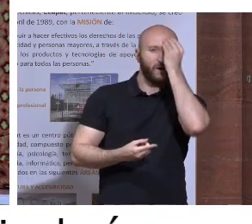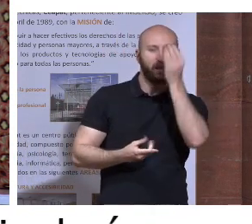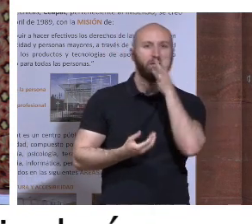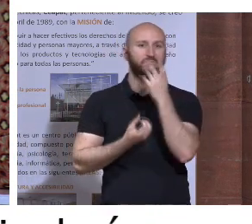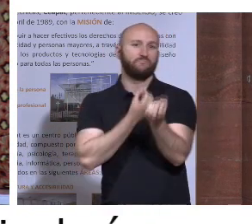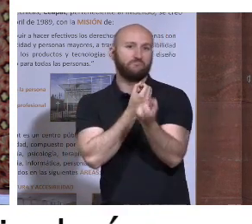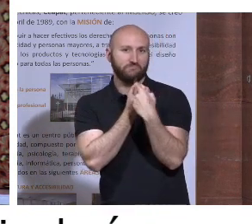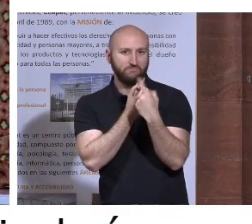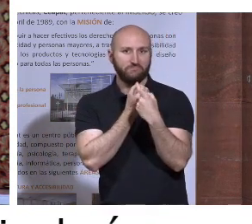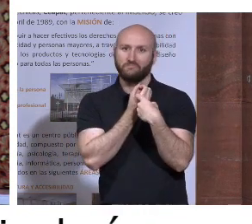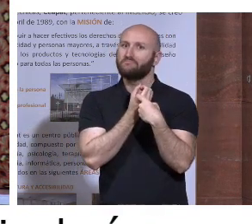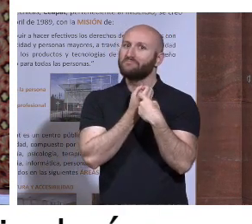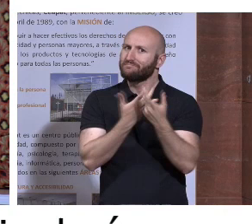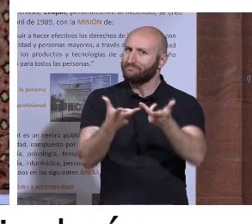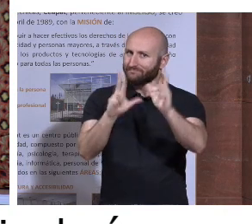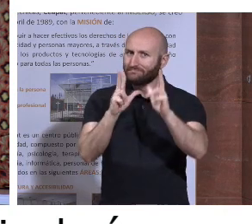participación,